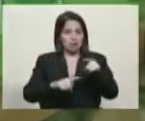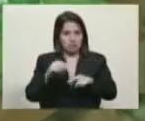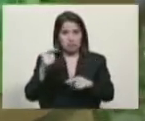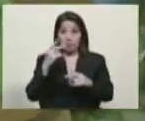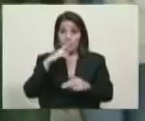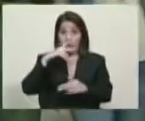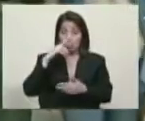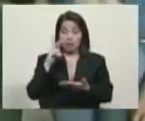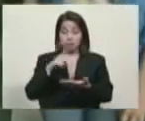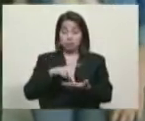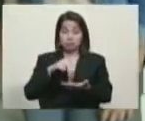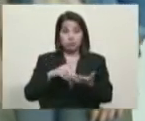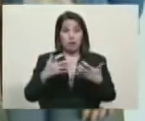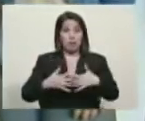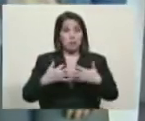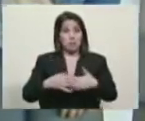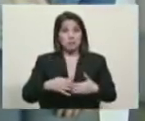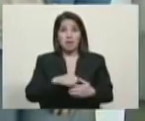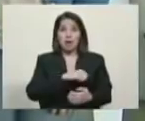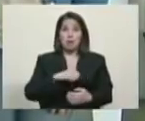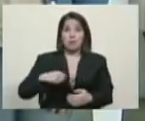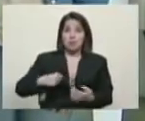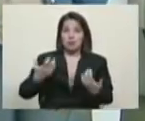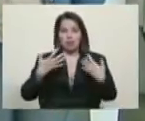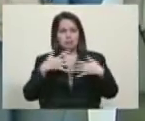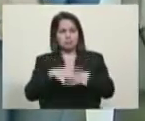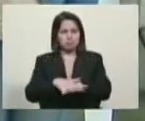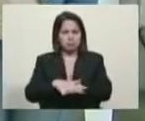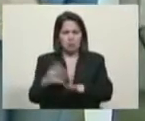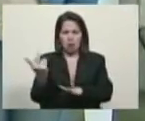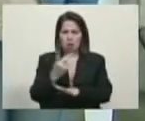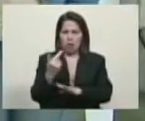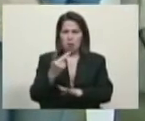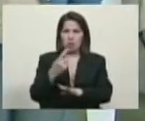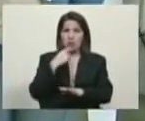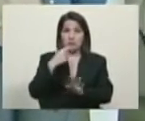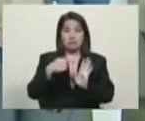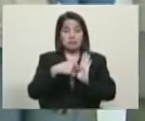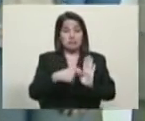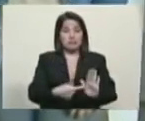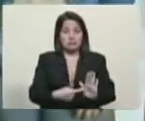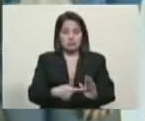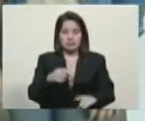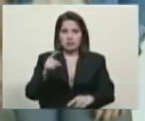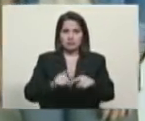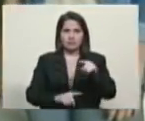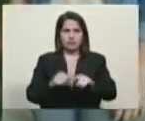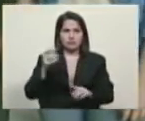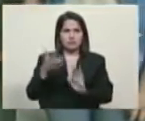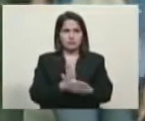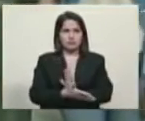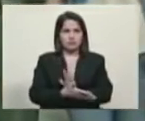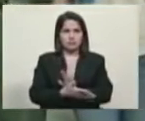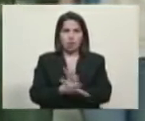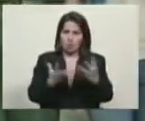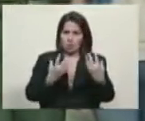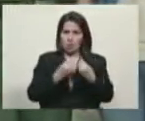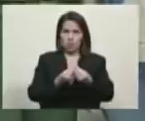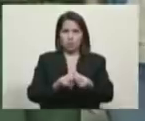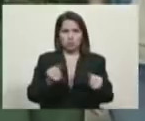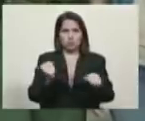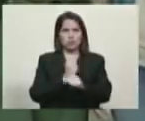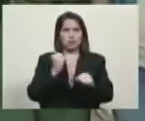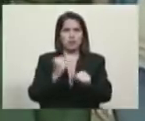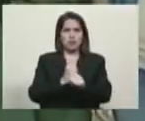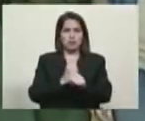a la empresa privada, es una empresa mixta que bueno, es expresión también de lo que podemos hacer juntos, poniendo en la mesa